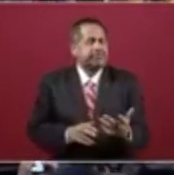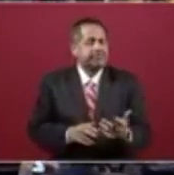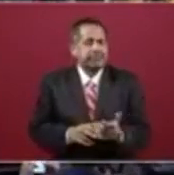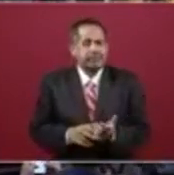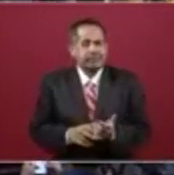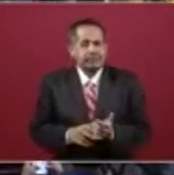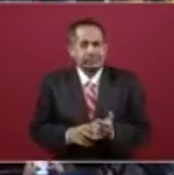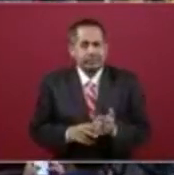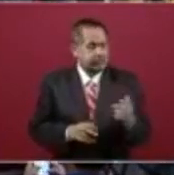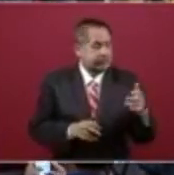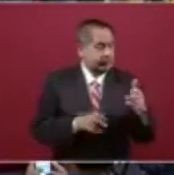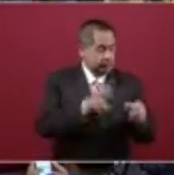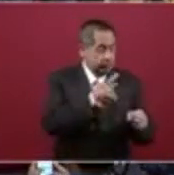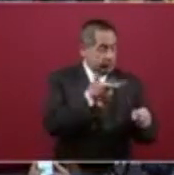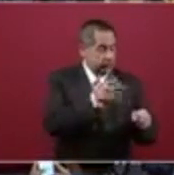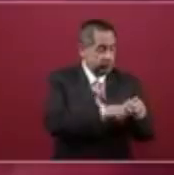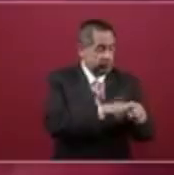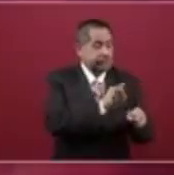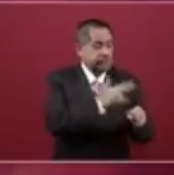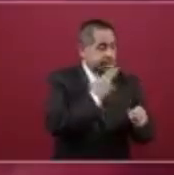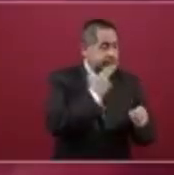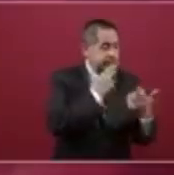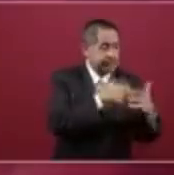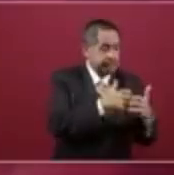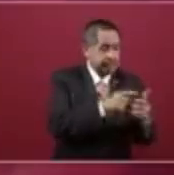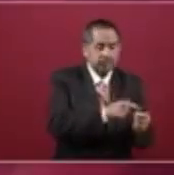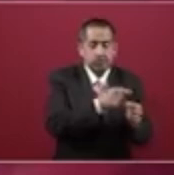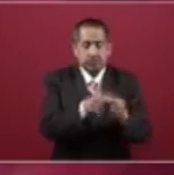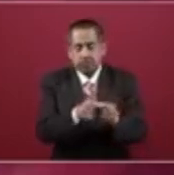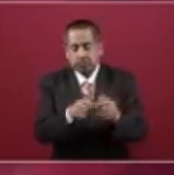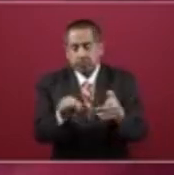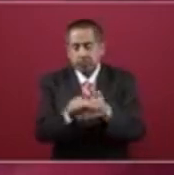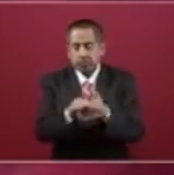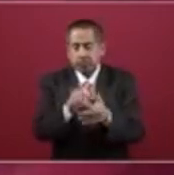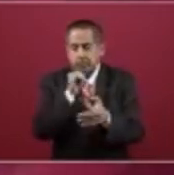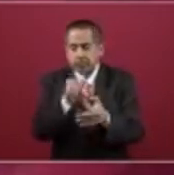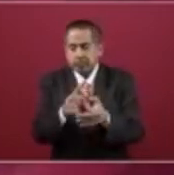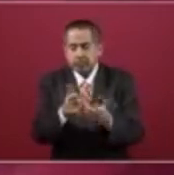que sí están funcionando, no a toda su capacidad.